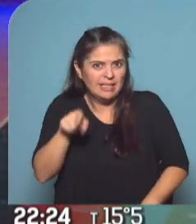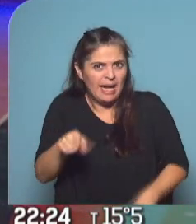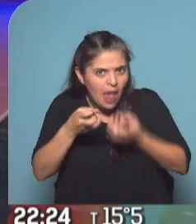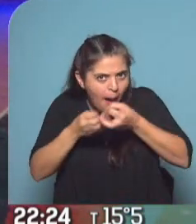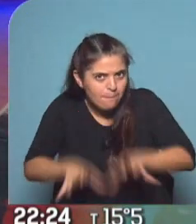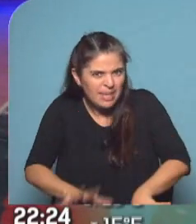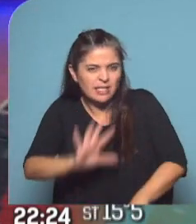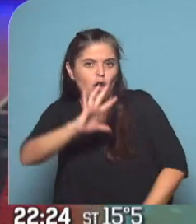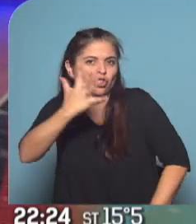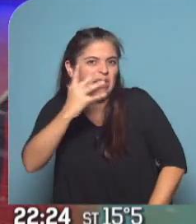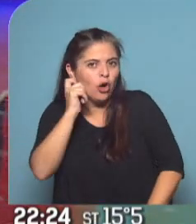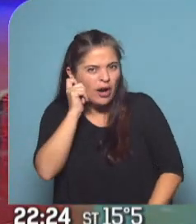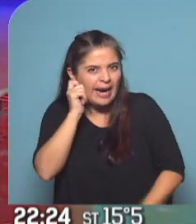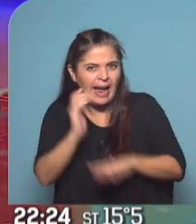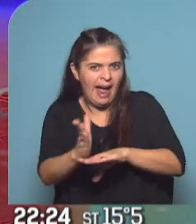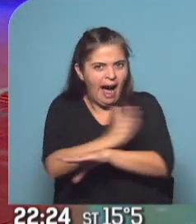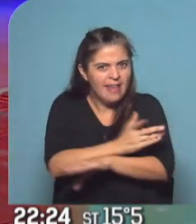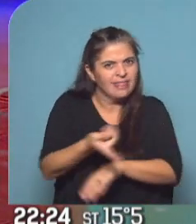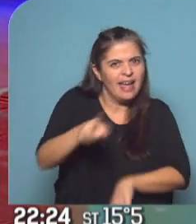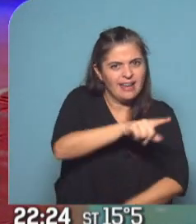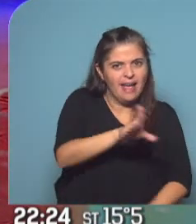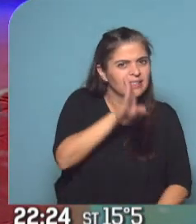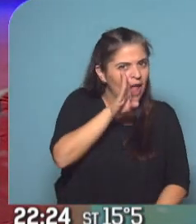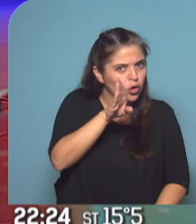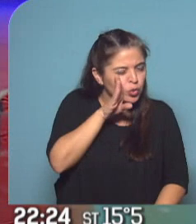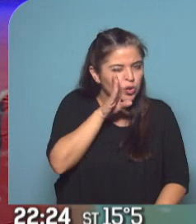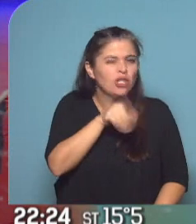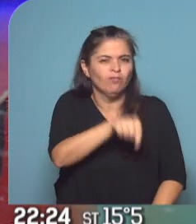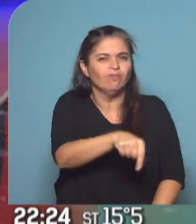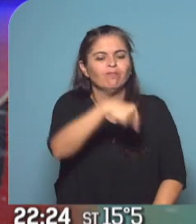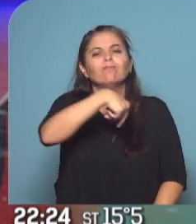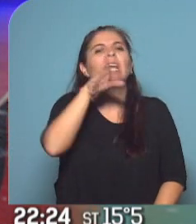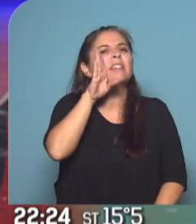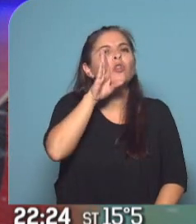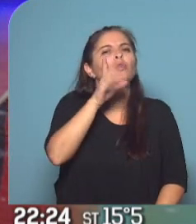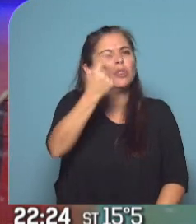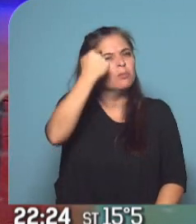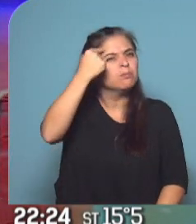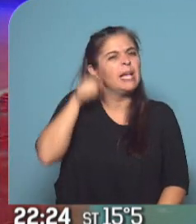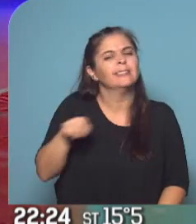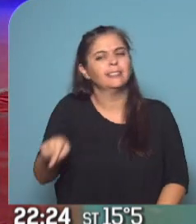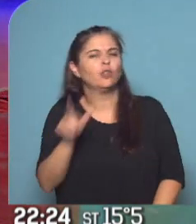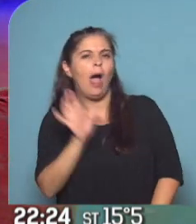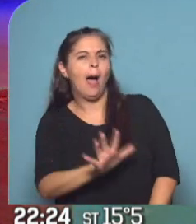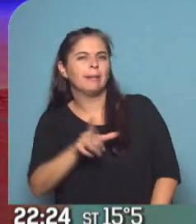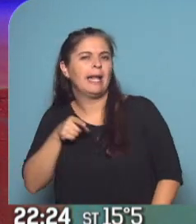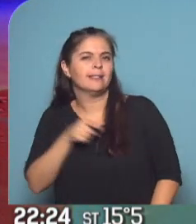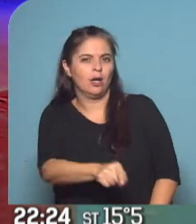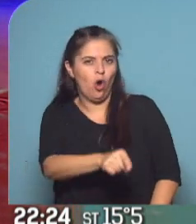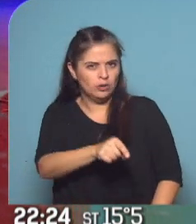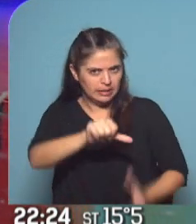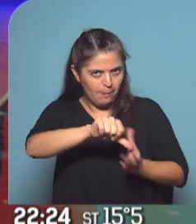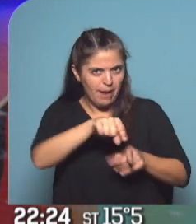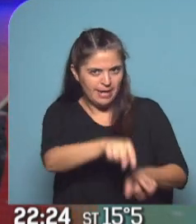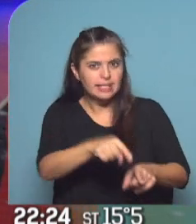donald trump considera que se trata una de una amenaza para la seguridad nacional vemos estos testimonios y lo